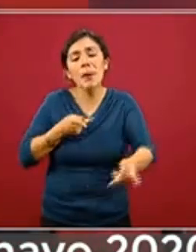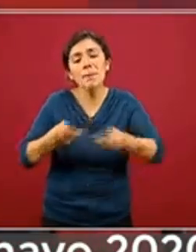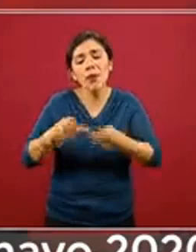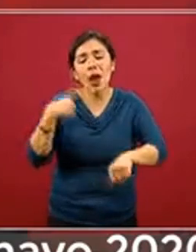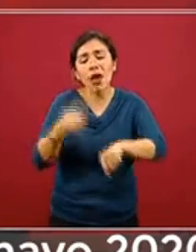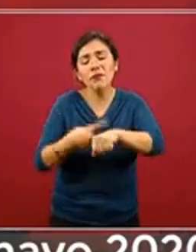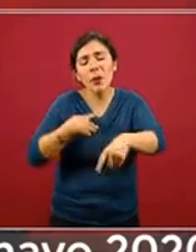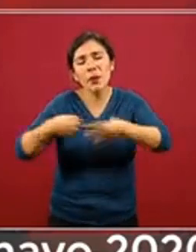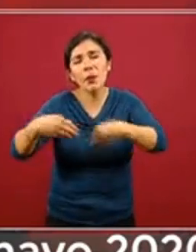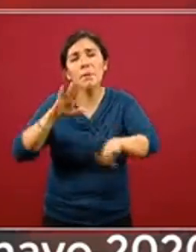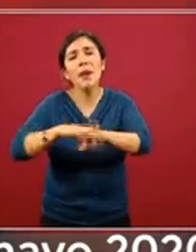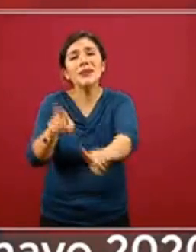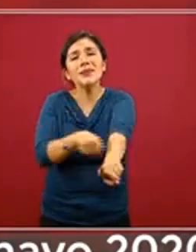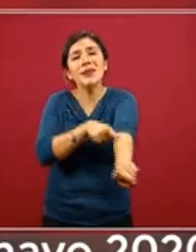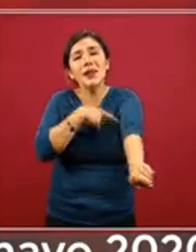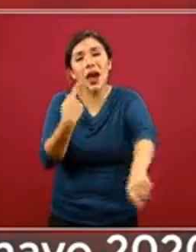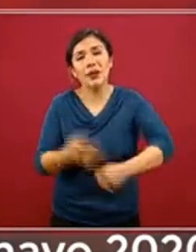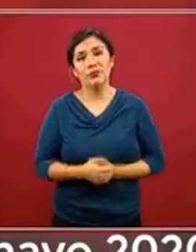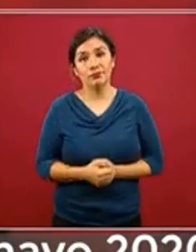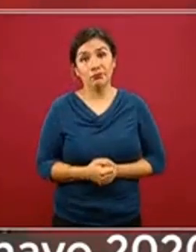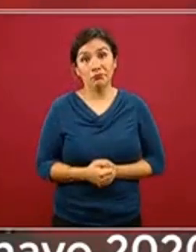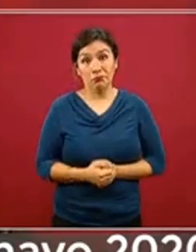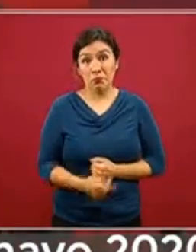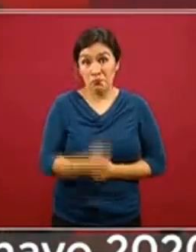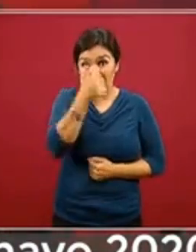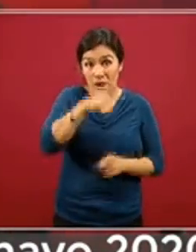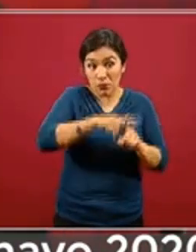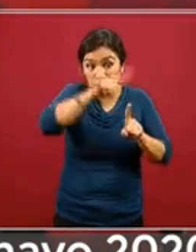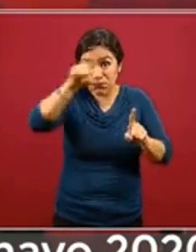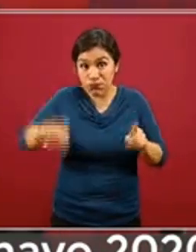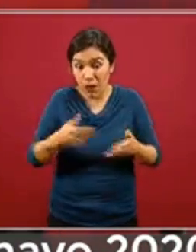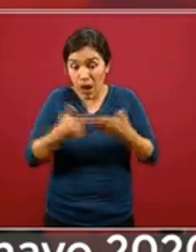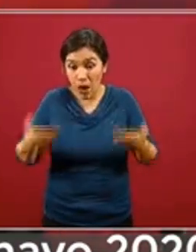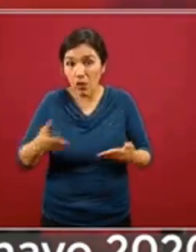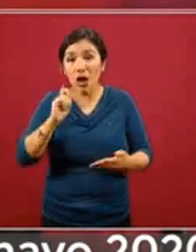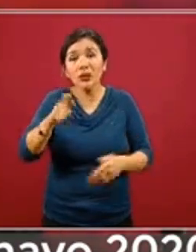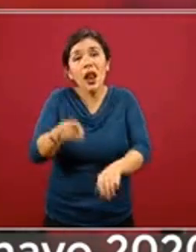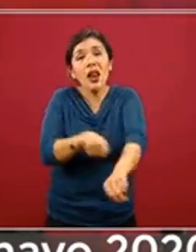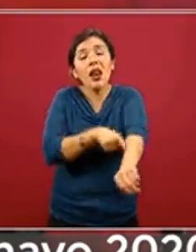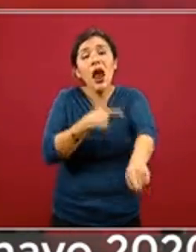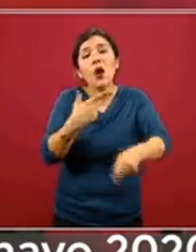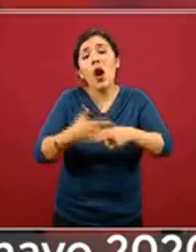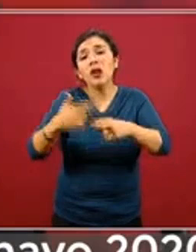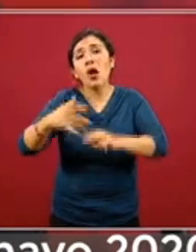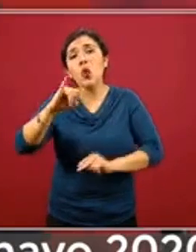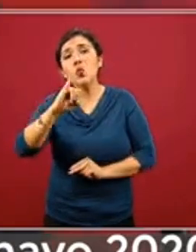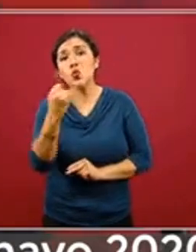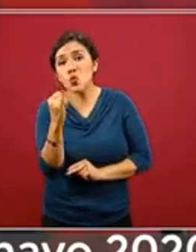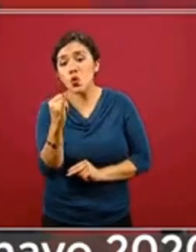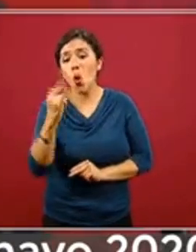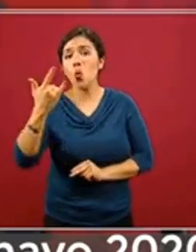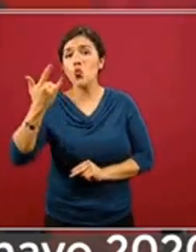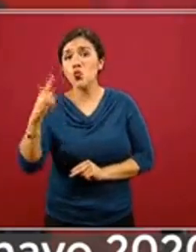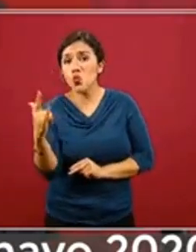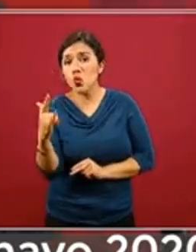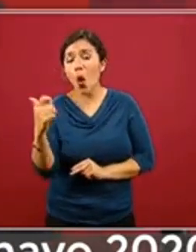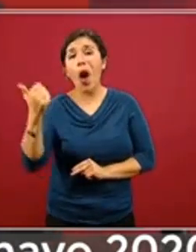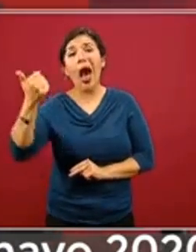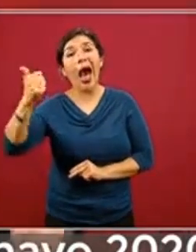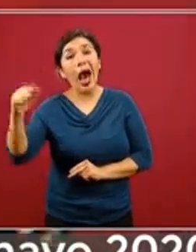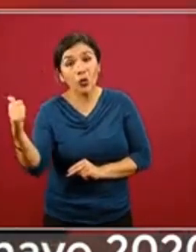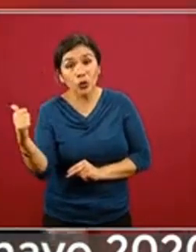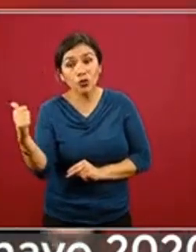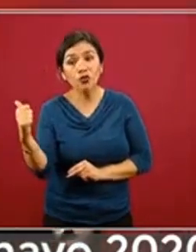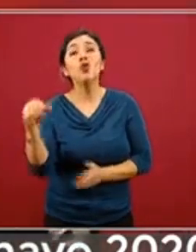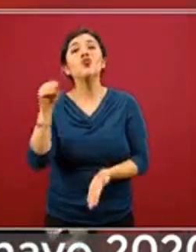para una epidemia larga. Este primer ciclo epidémico se prolongará en junio, en julio, en